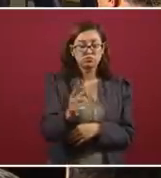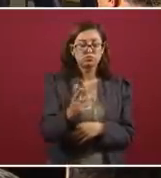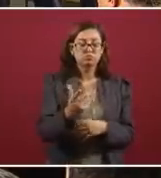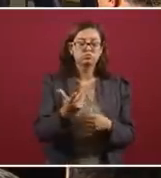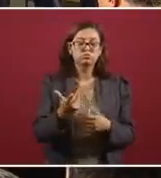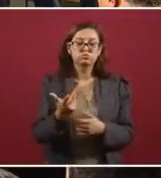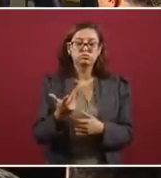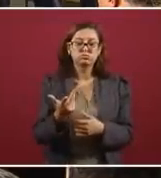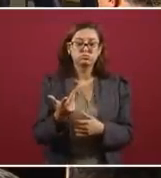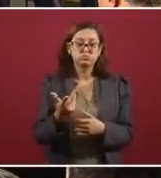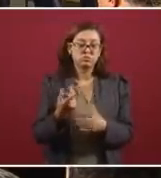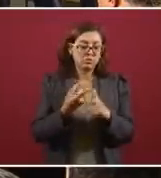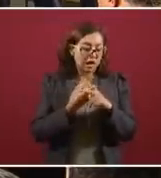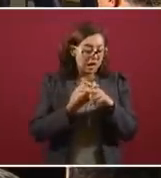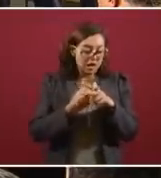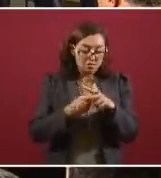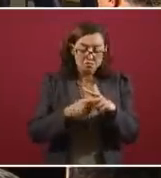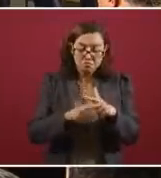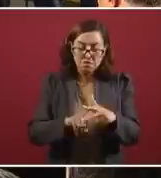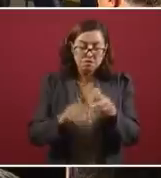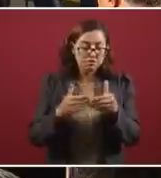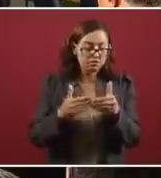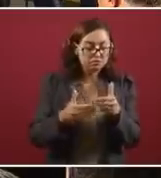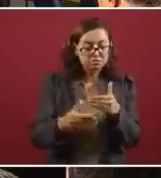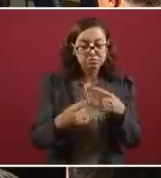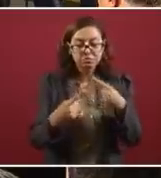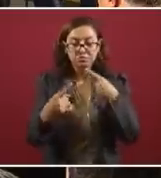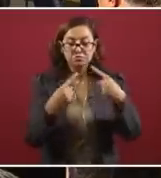desde el inicio